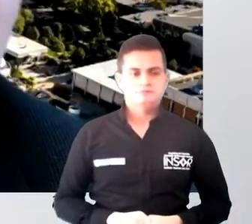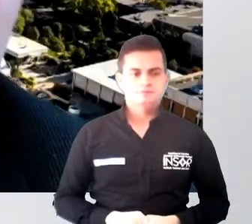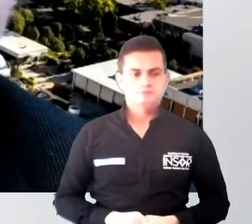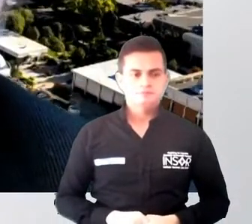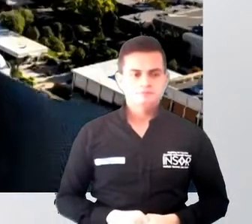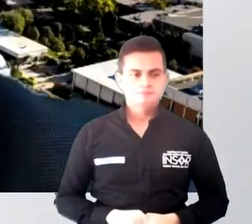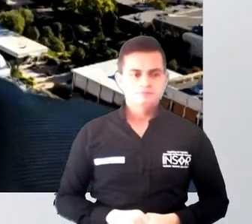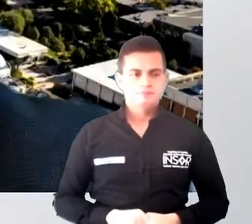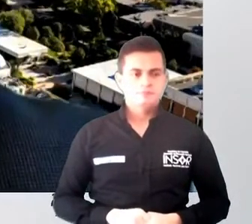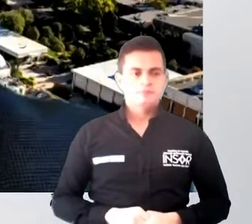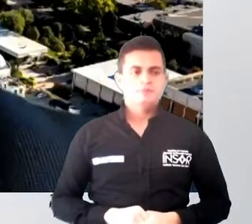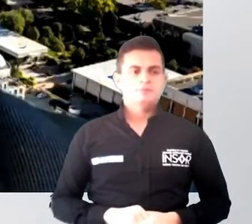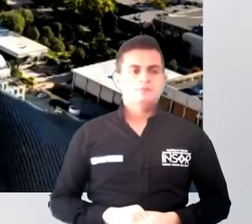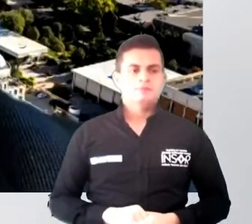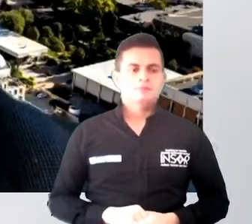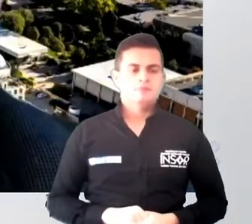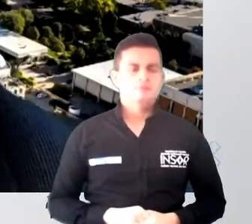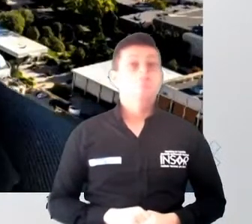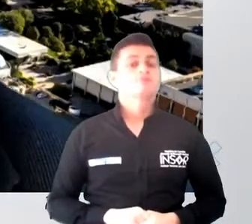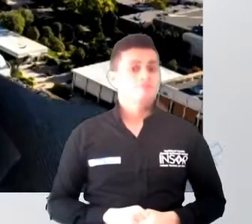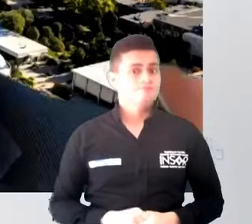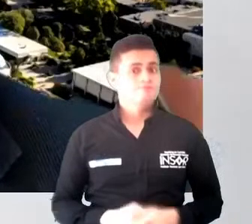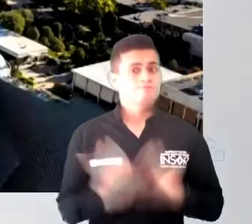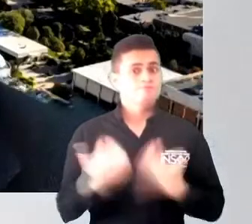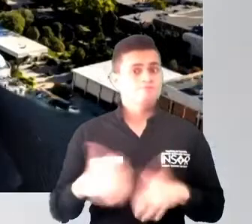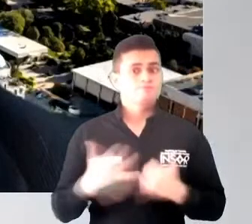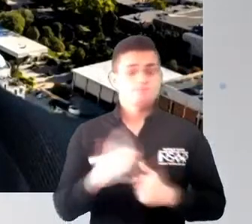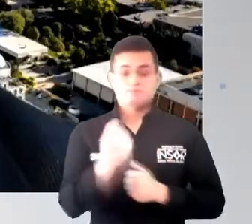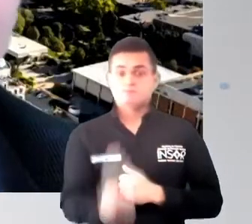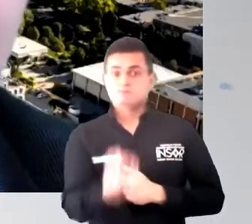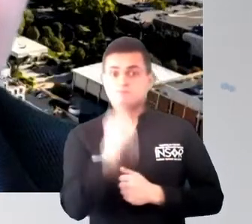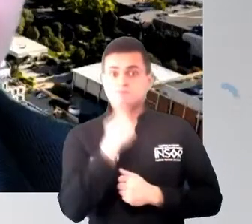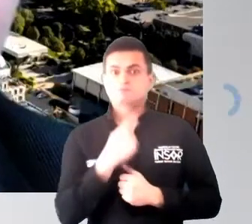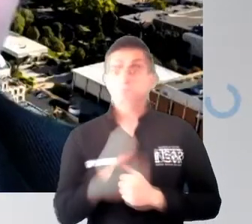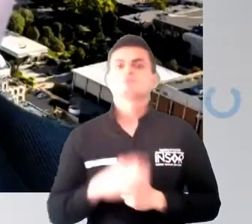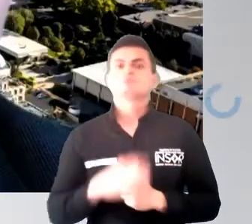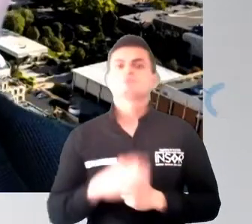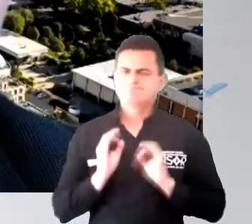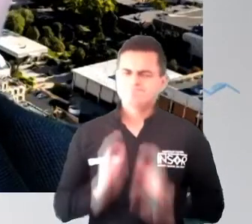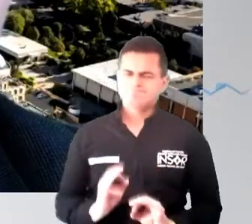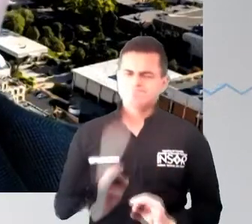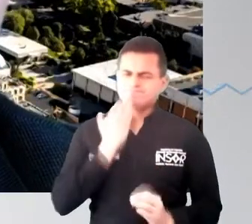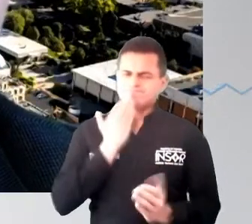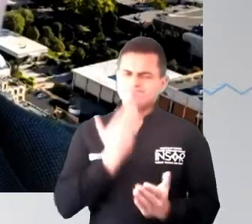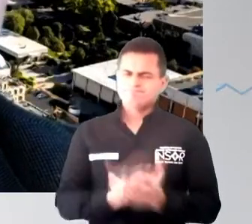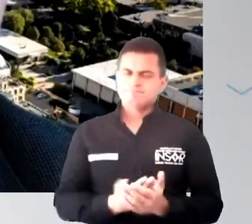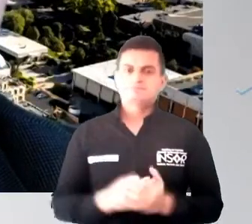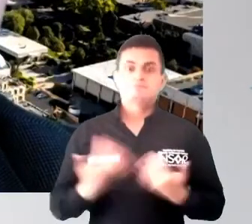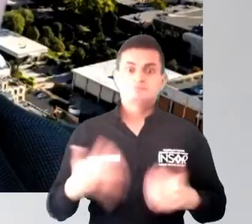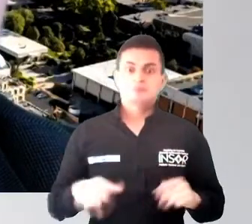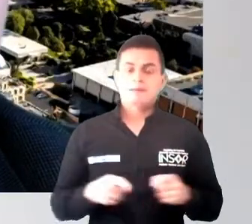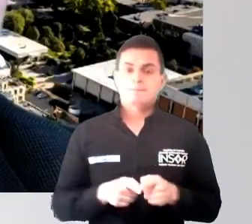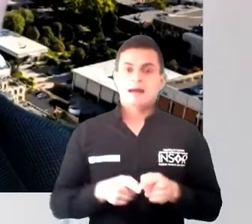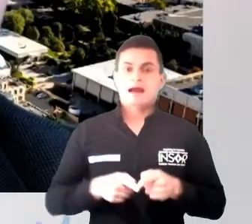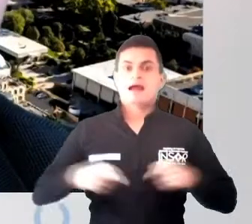Yeah, thank you for asking that question. Muchas gracias por realizar esa pregunta. Fue una pregunta bastante amplia, pero